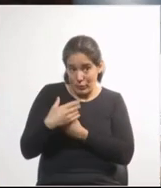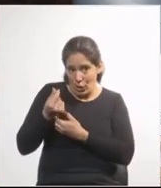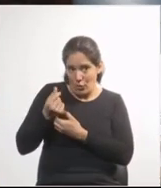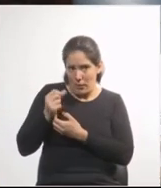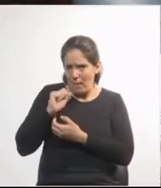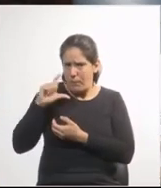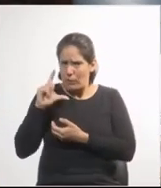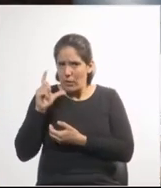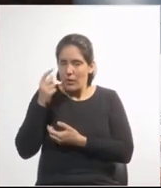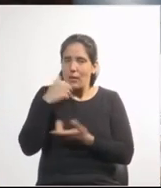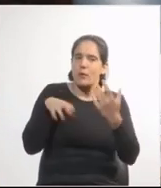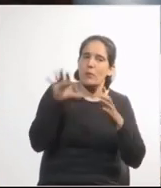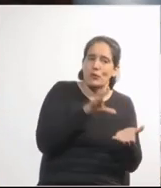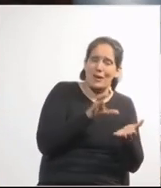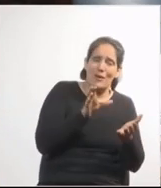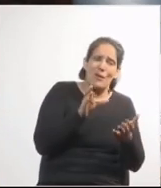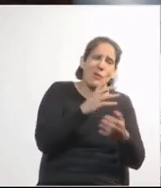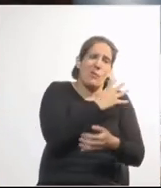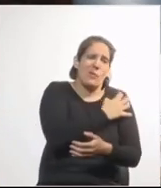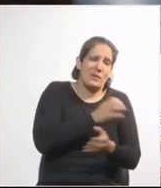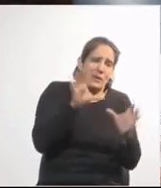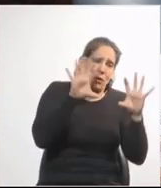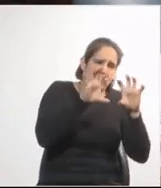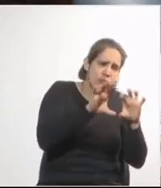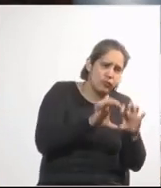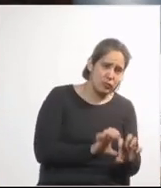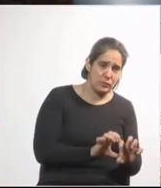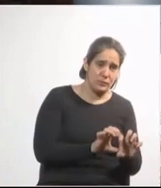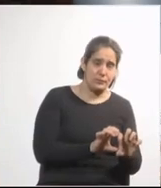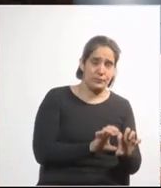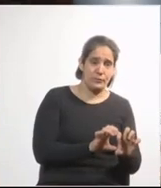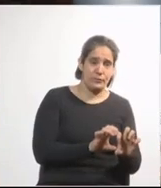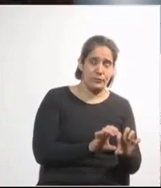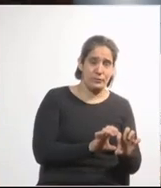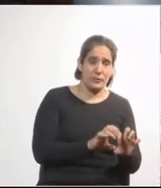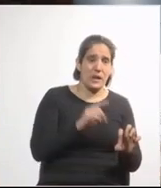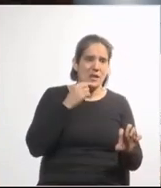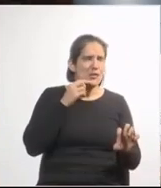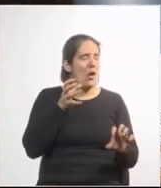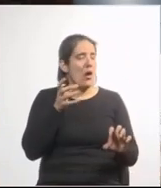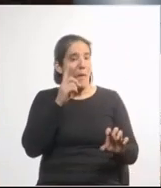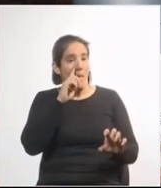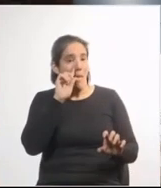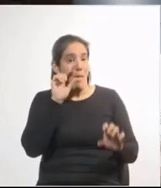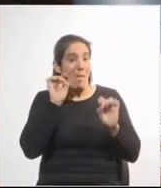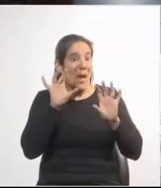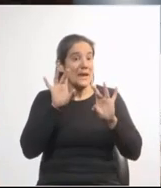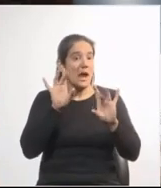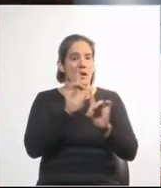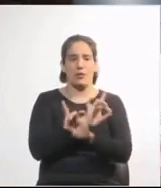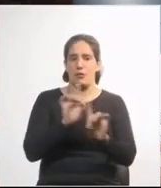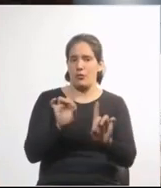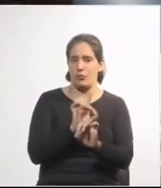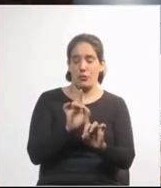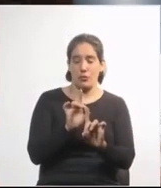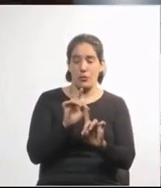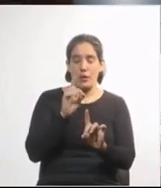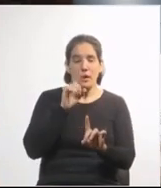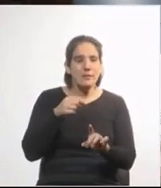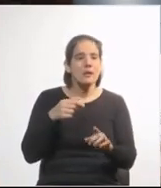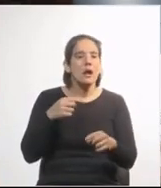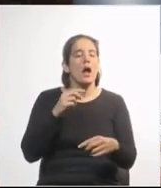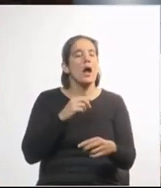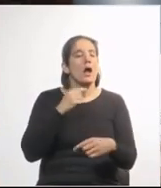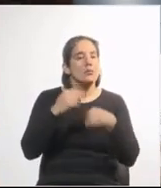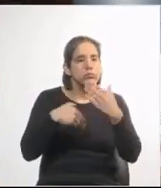visto deteriorar su nivel de vida, algunos gravemente. Y esto no es casualidad, es el resultado de una política